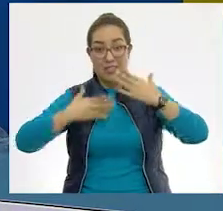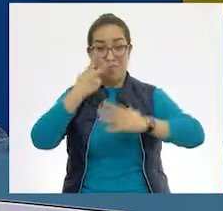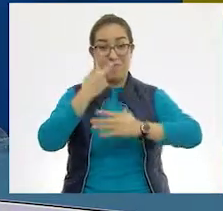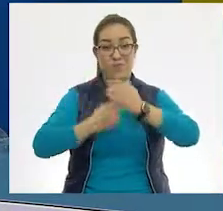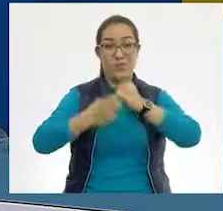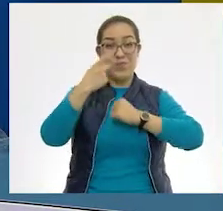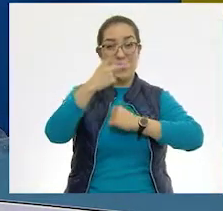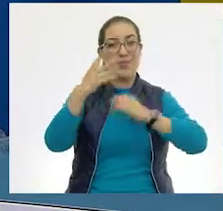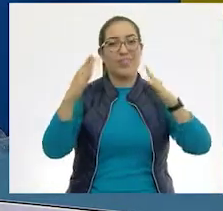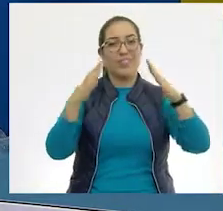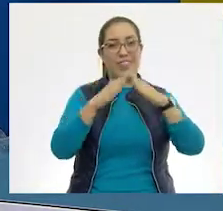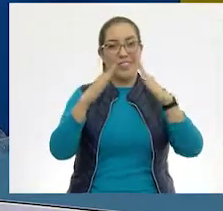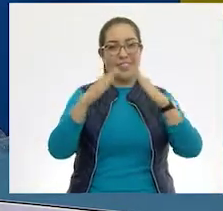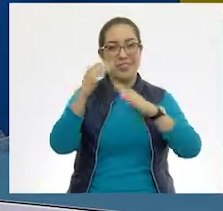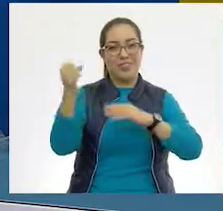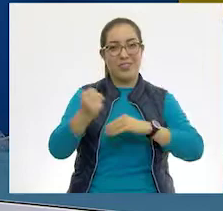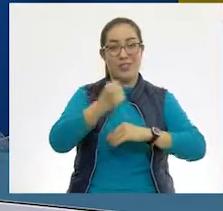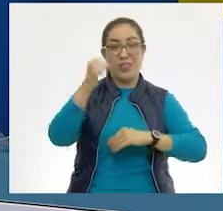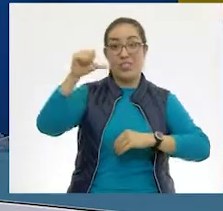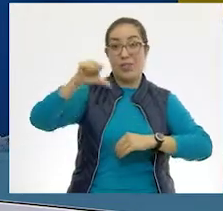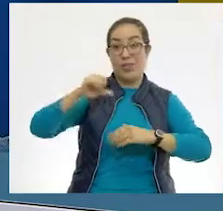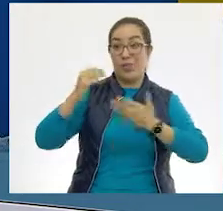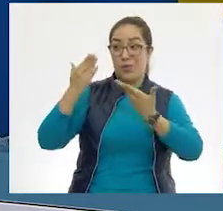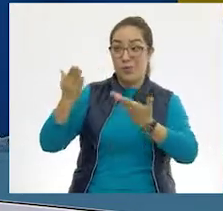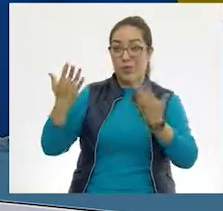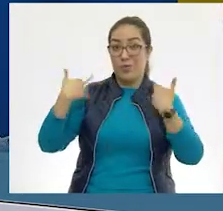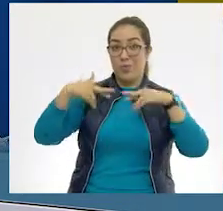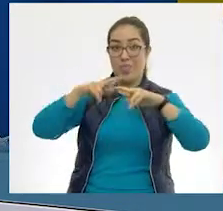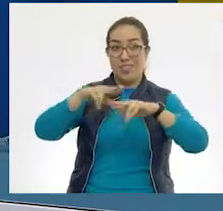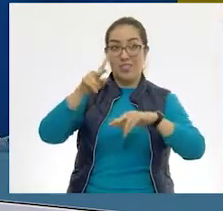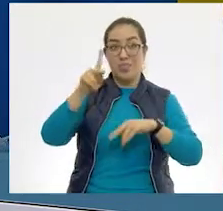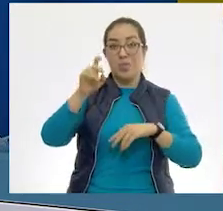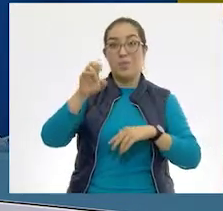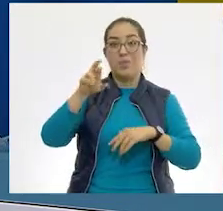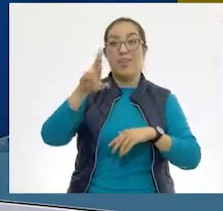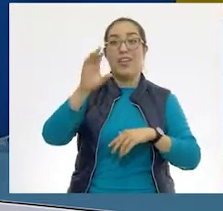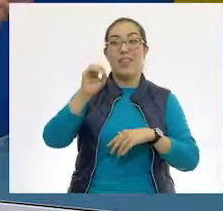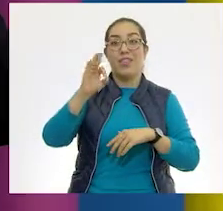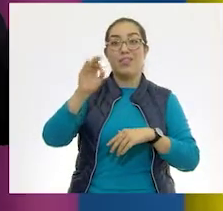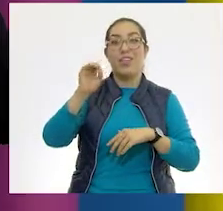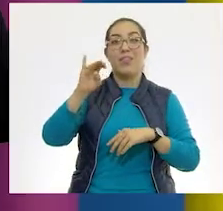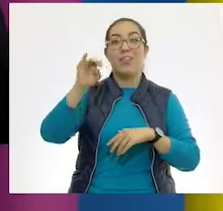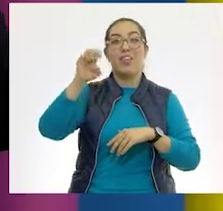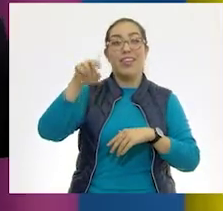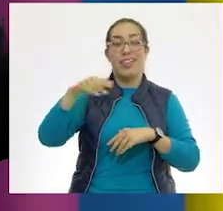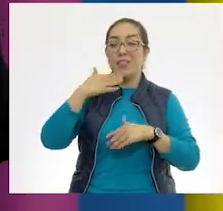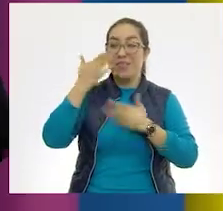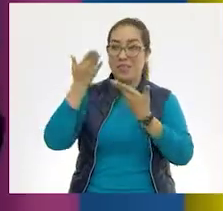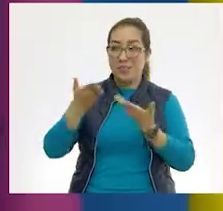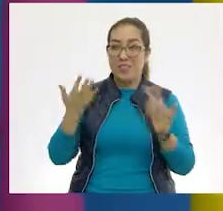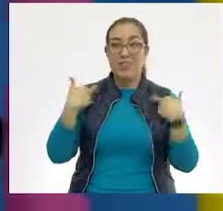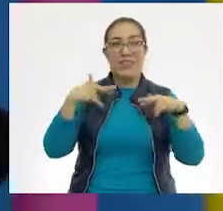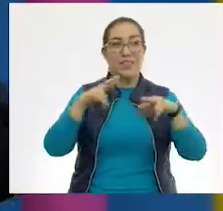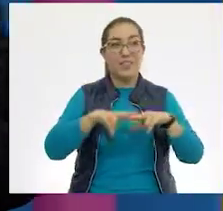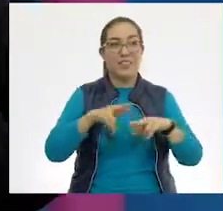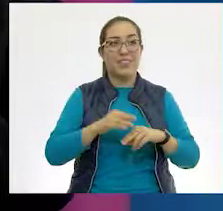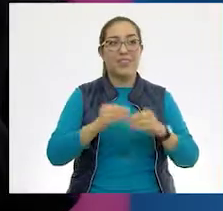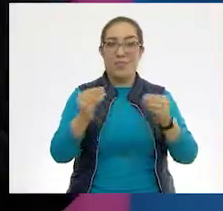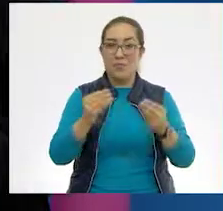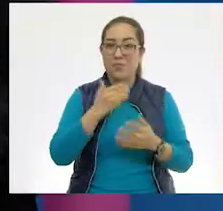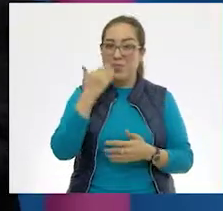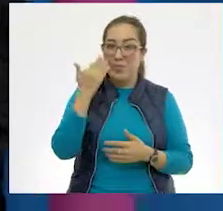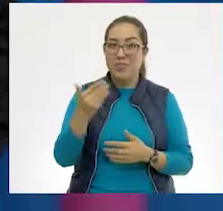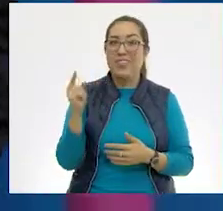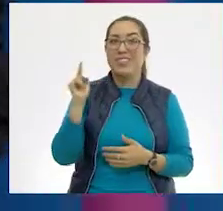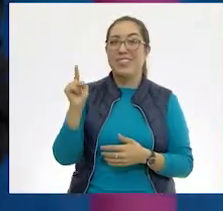nuestros hogares. El día de hoy nos acompaña el profesor Pedro Fabián Benítez. Bienvenido, profesor. ¿Cómo estás? Muy bien.